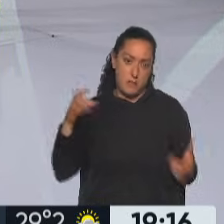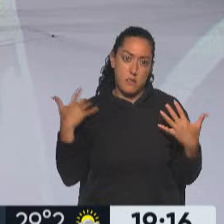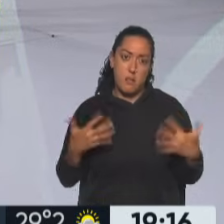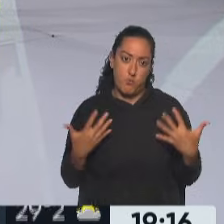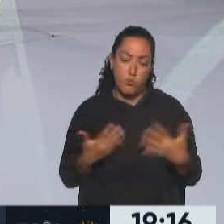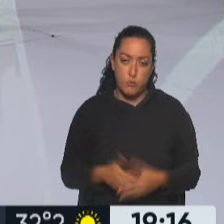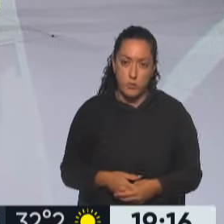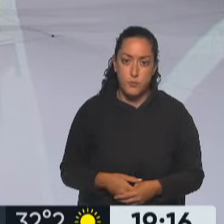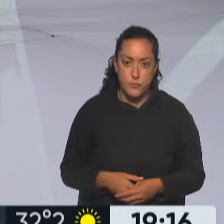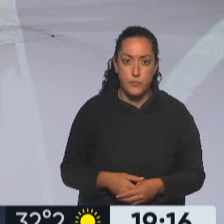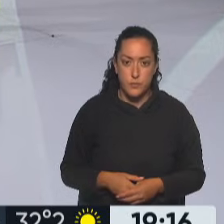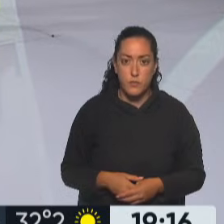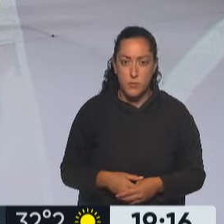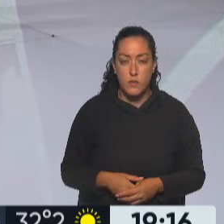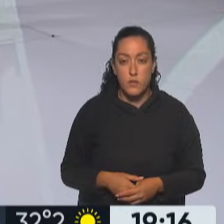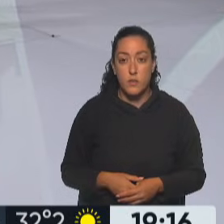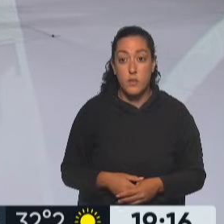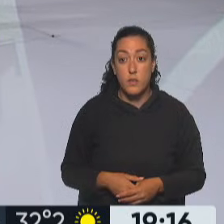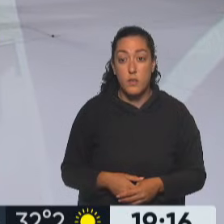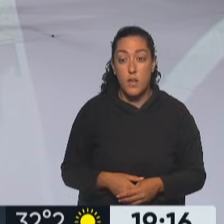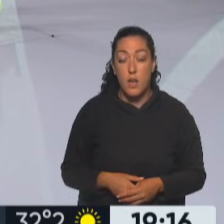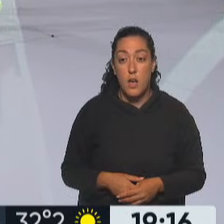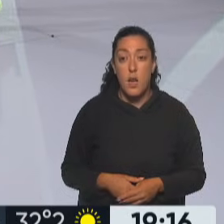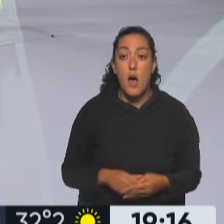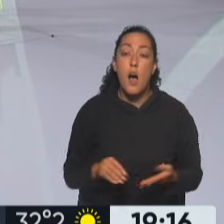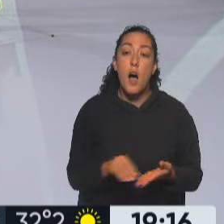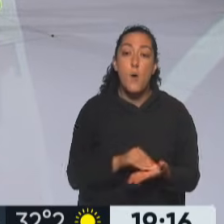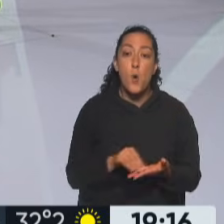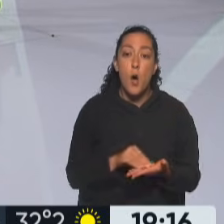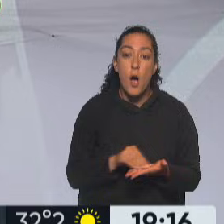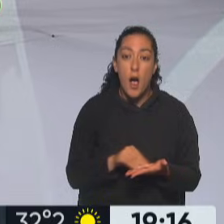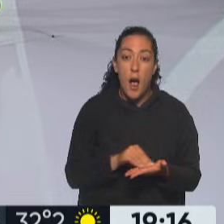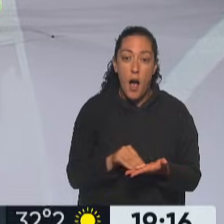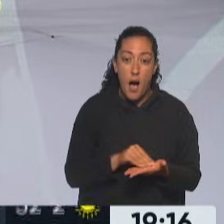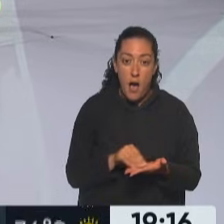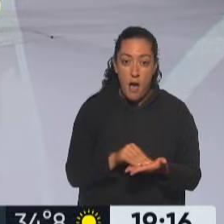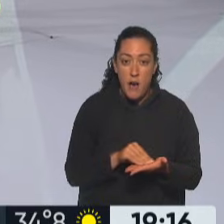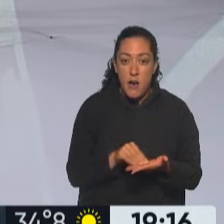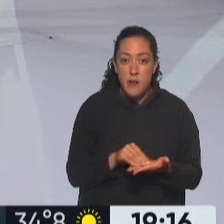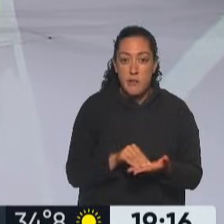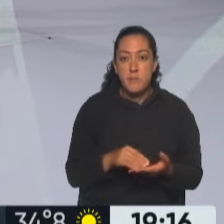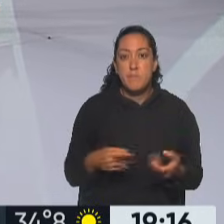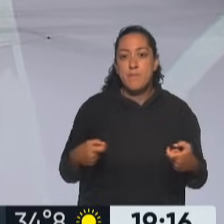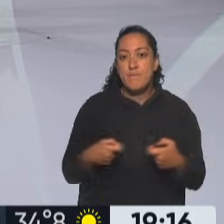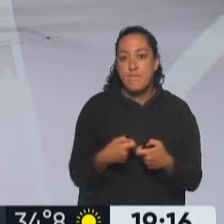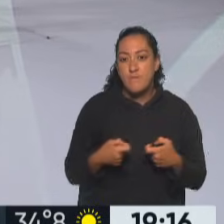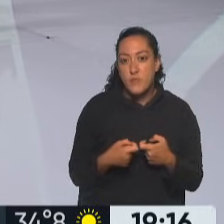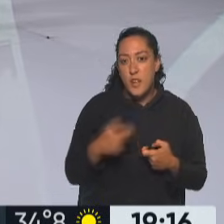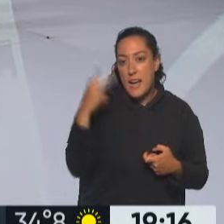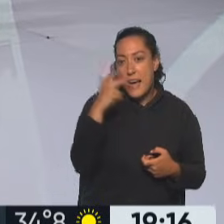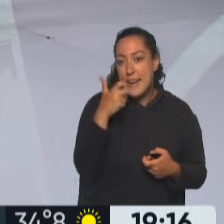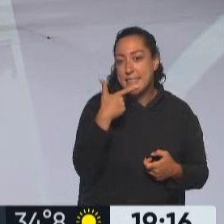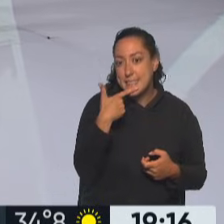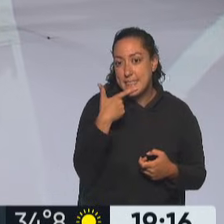Si te parece, continuamos porque también se conoció quién va a ser el abogado y en este caso es el socio del despacho de Harris